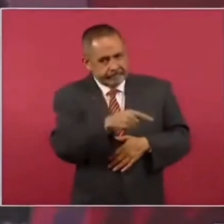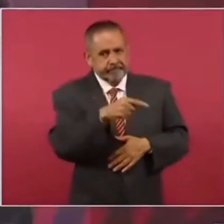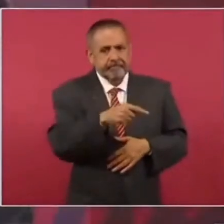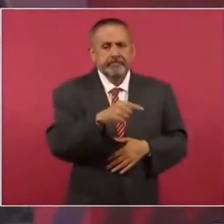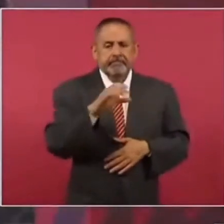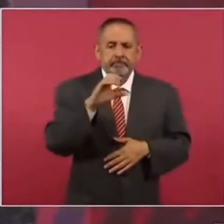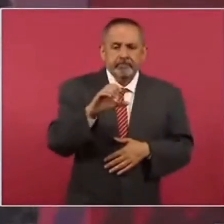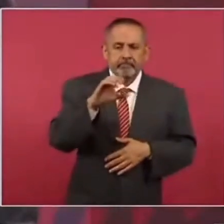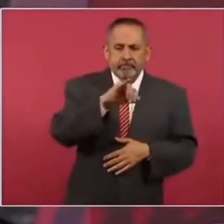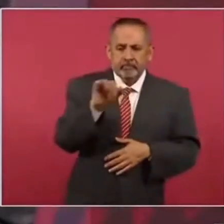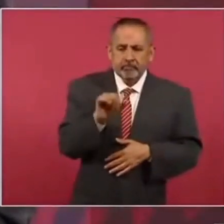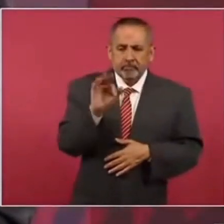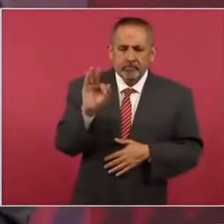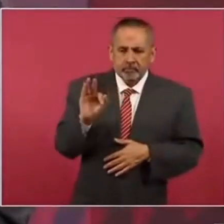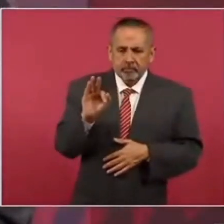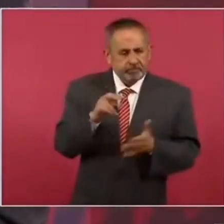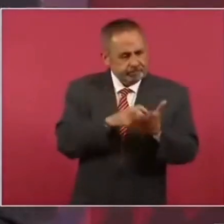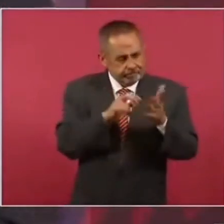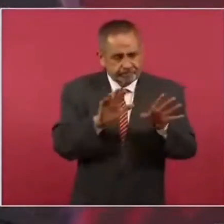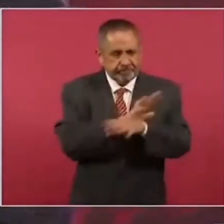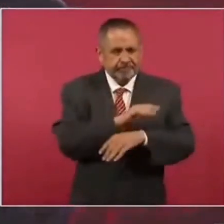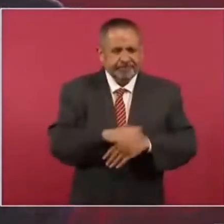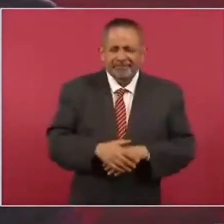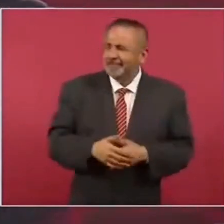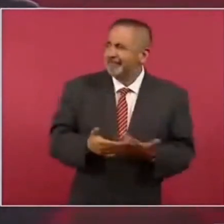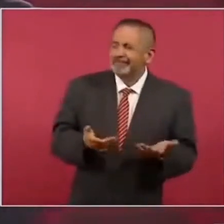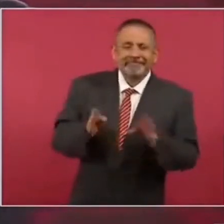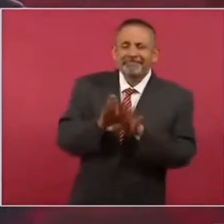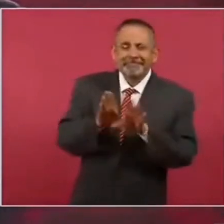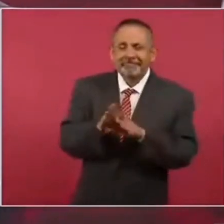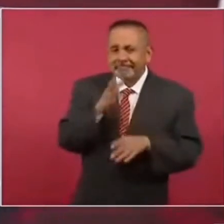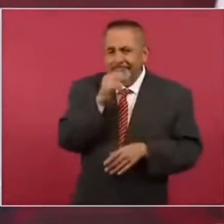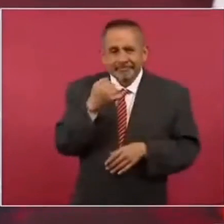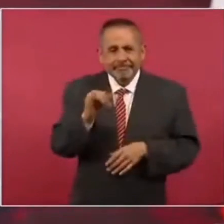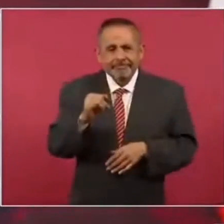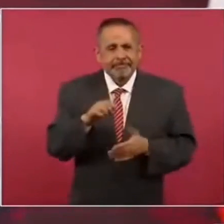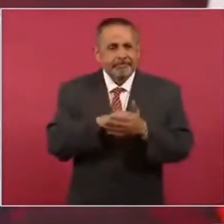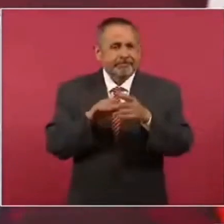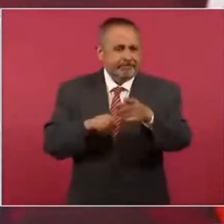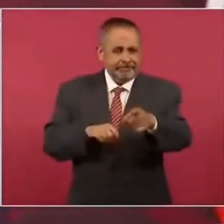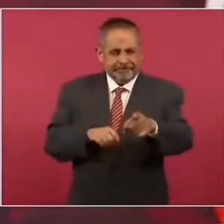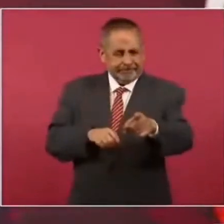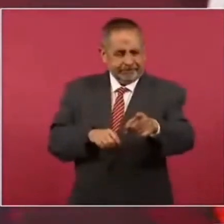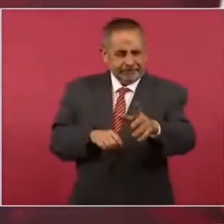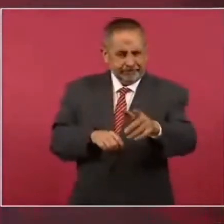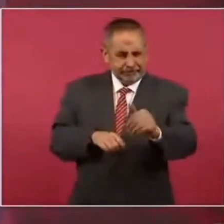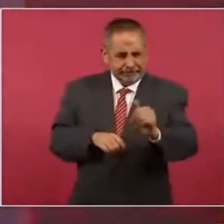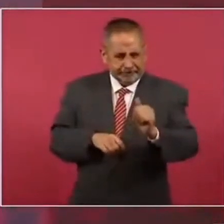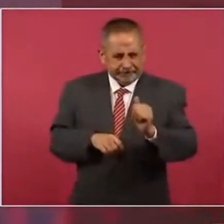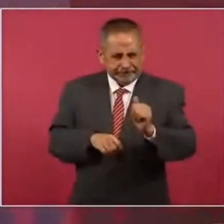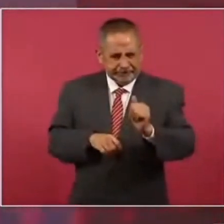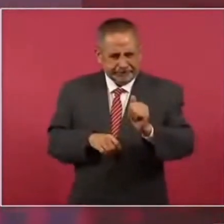el Consejo de la Judicatura. ¿Cómo es posible? No solo esto del